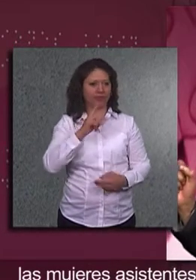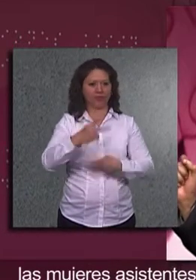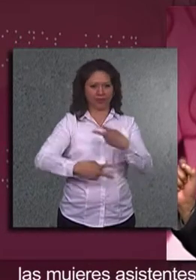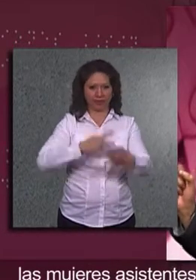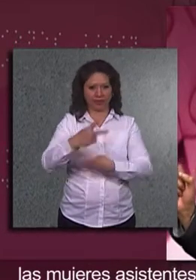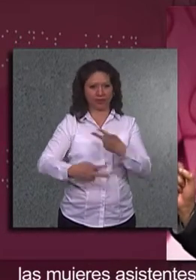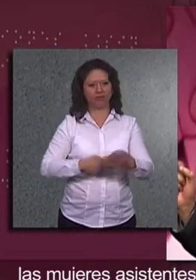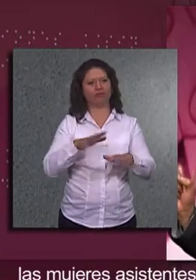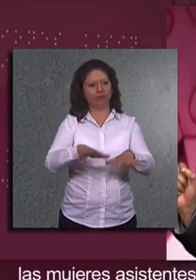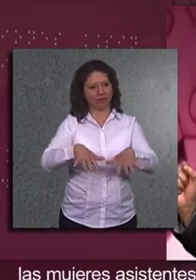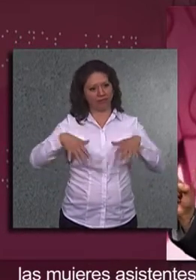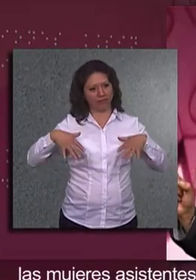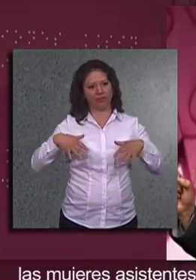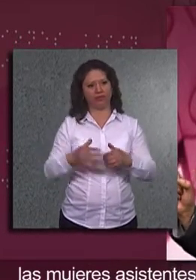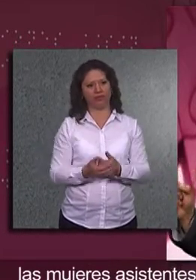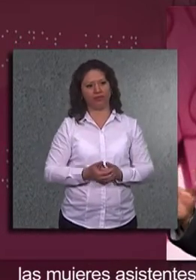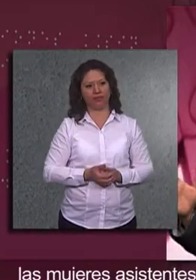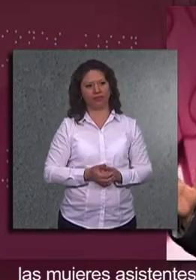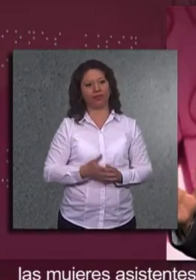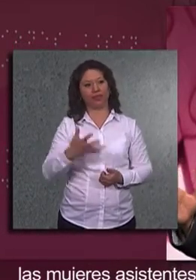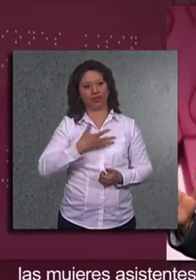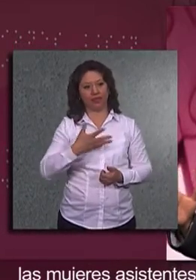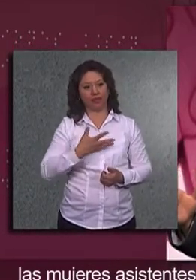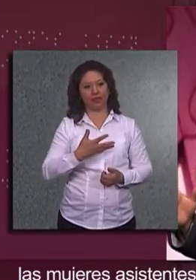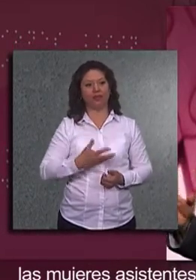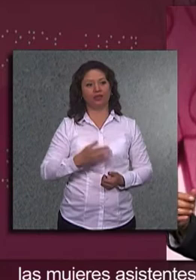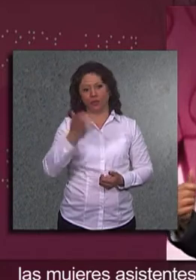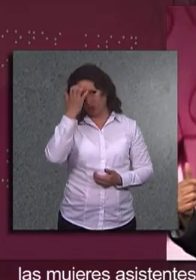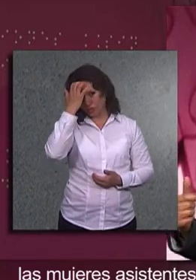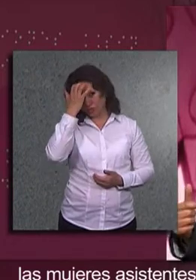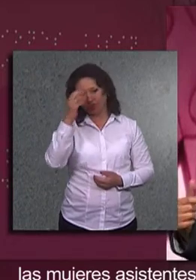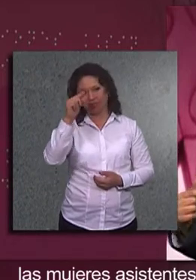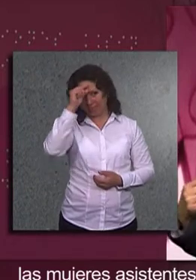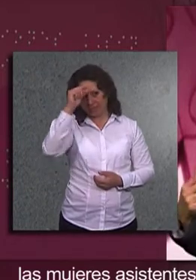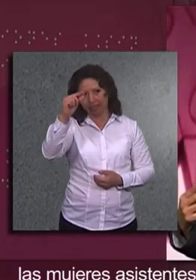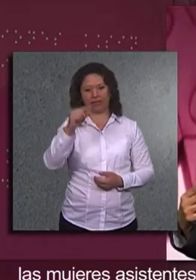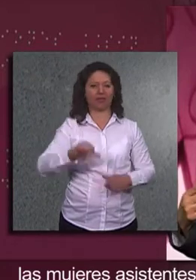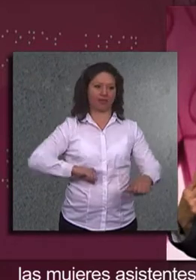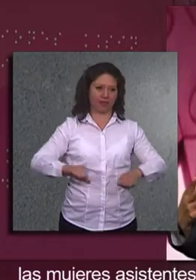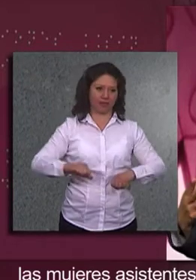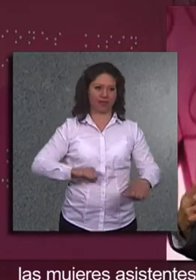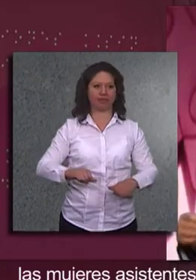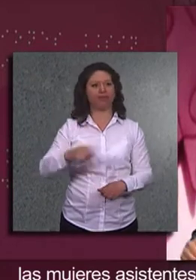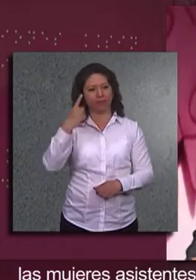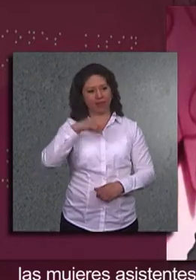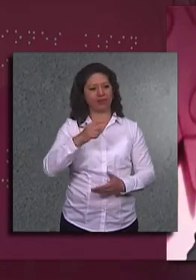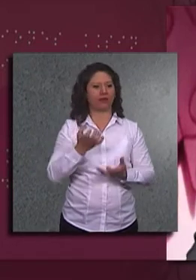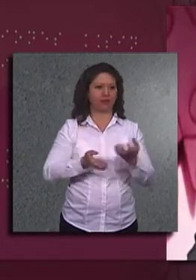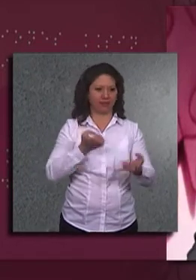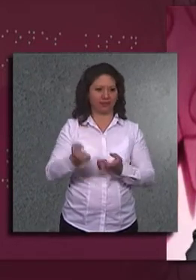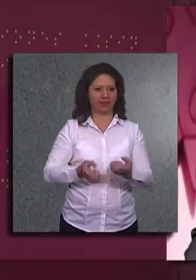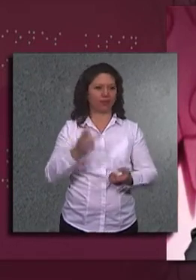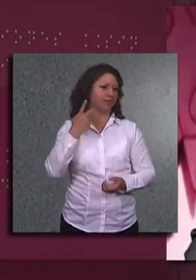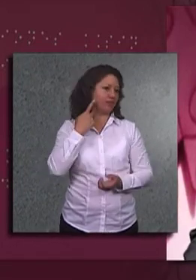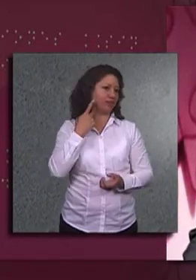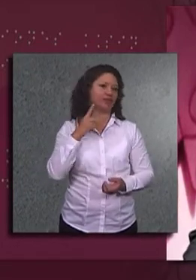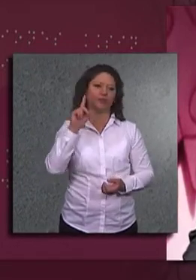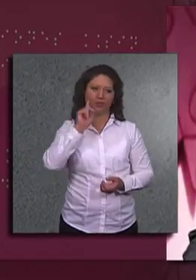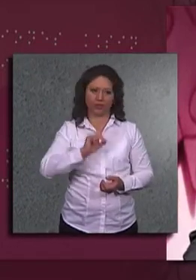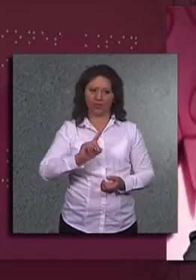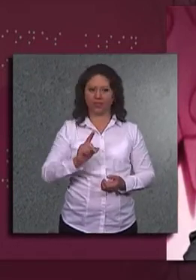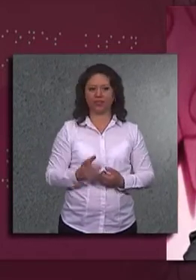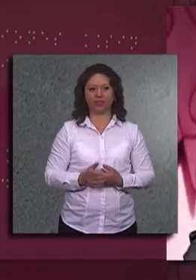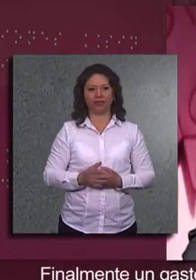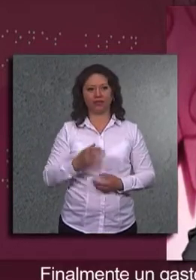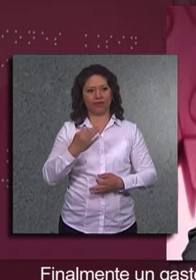mujeres asistentes a este evento obtuvieron conocimientos habilidades y actitudes para el ejercicio político de